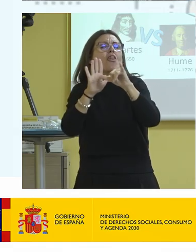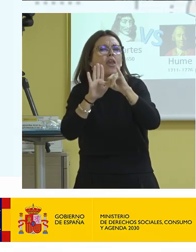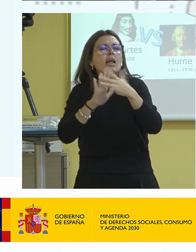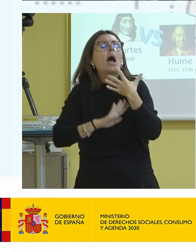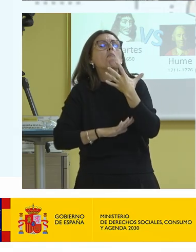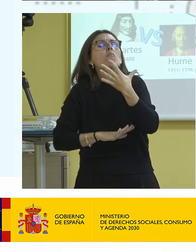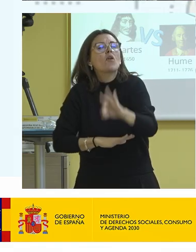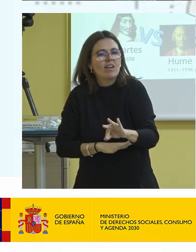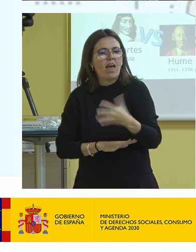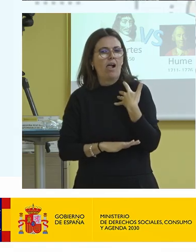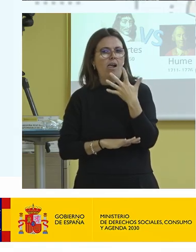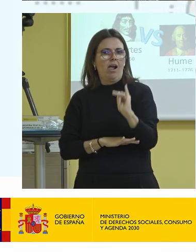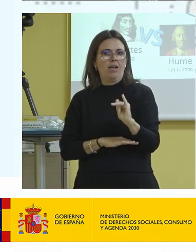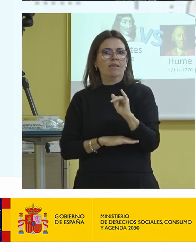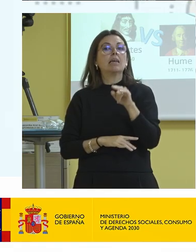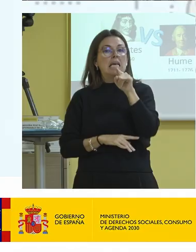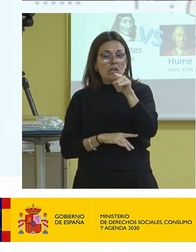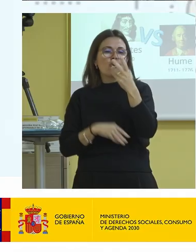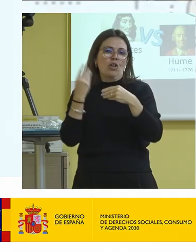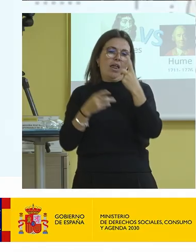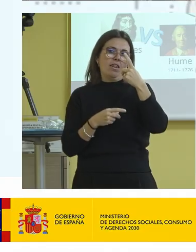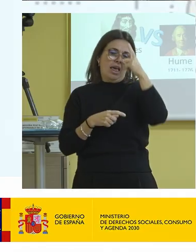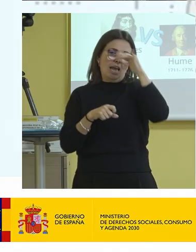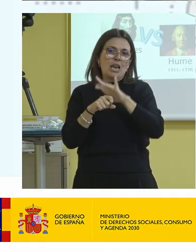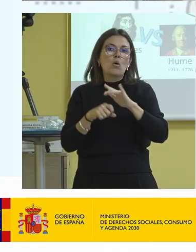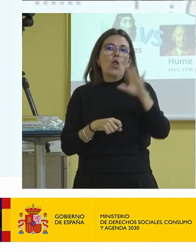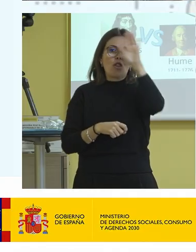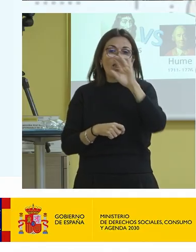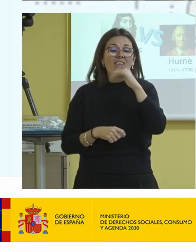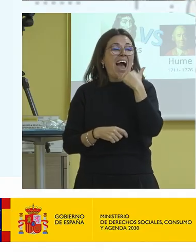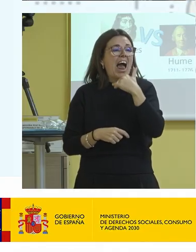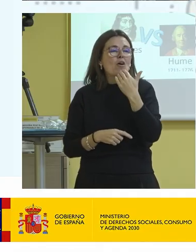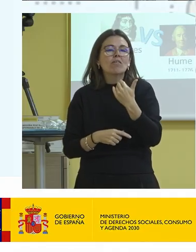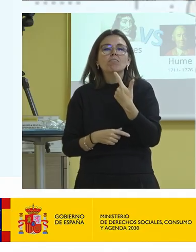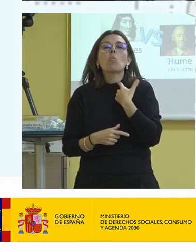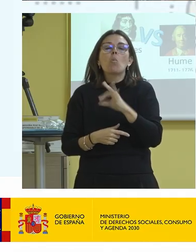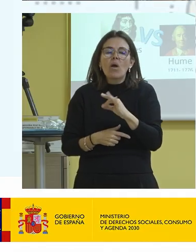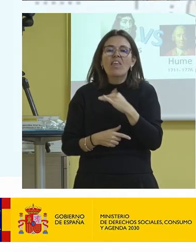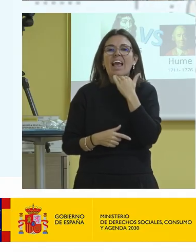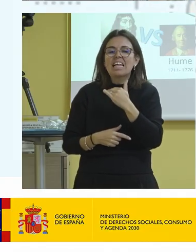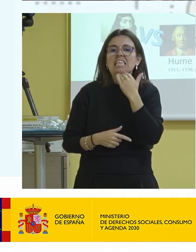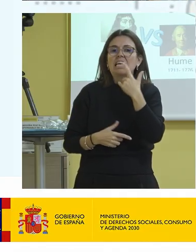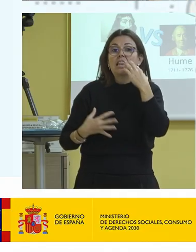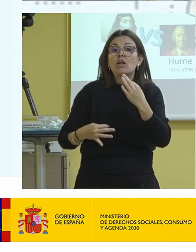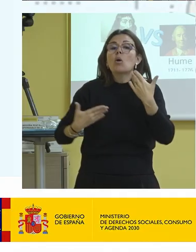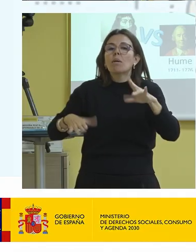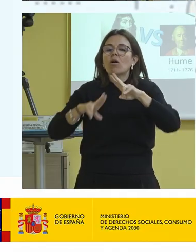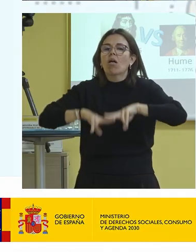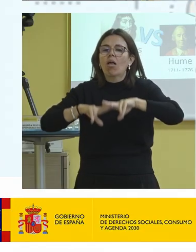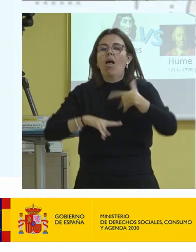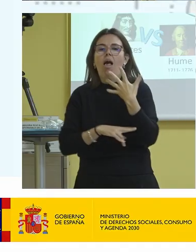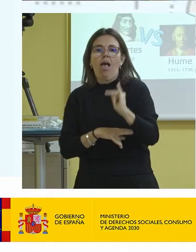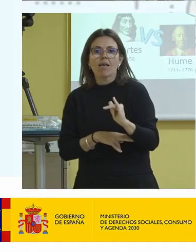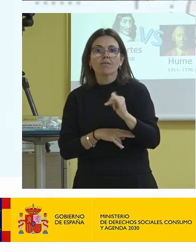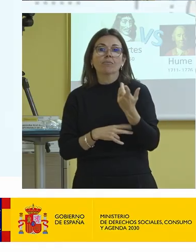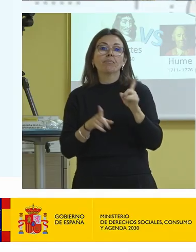más probable. Eso es parte de lo que hacemos hoy en ciencia, buscar algo que sea probablemente cierto, sabiendo que va a tener que ser revisado. Ya sabéis, la